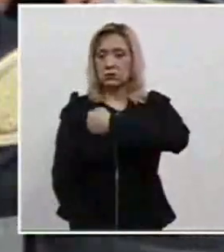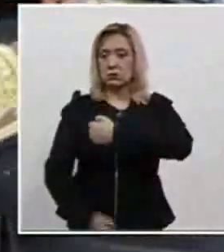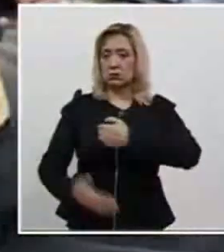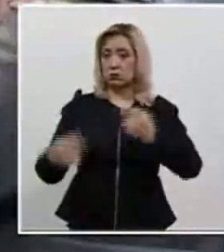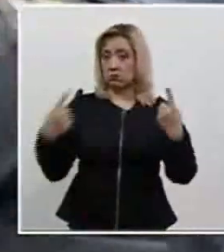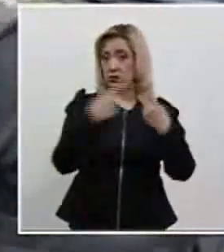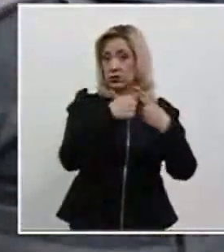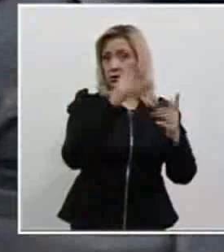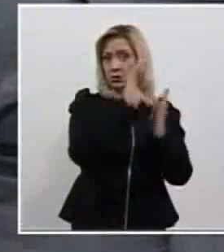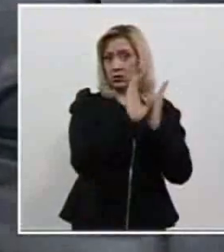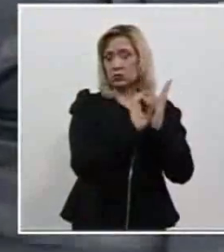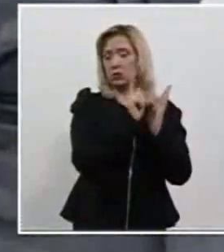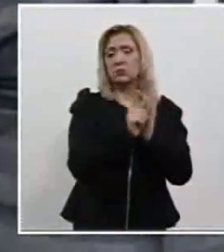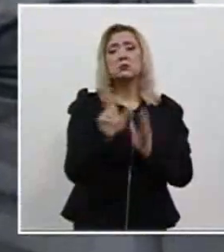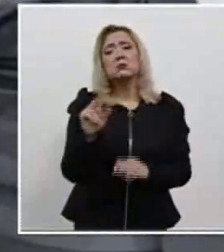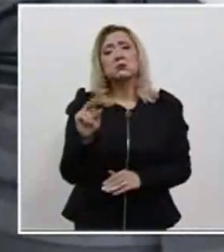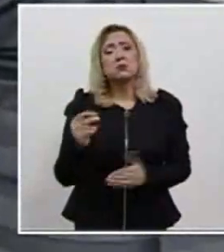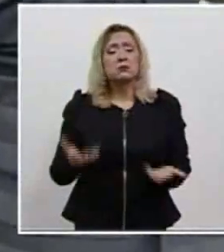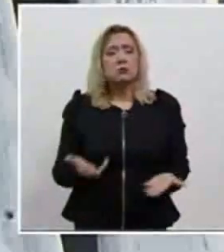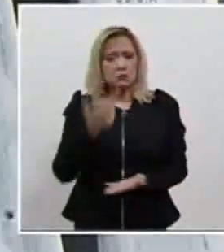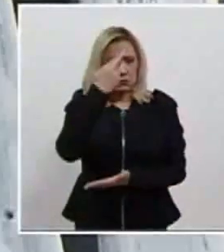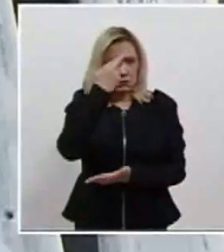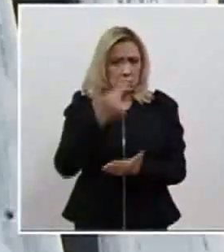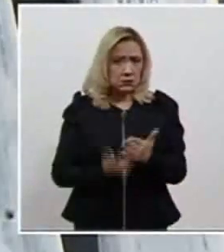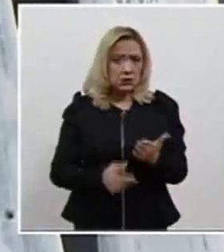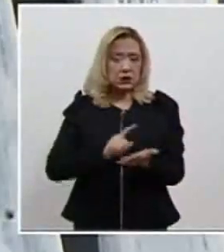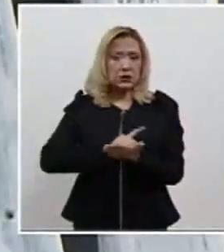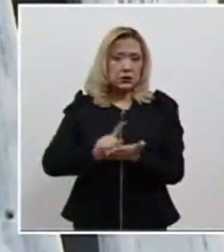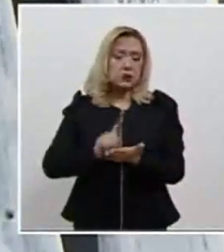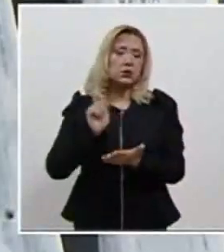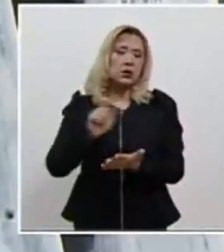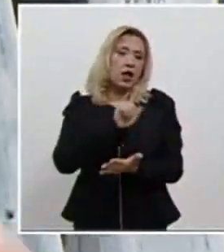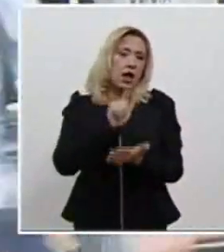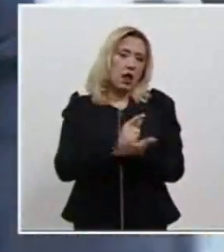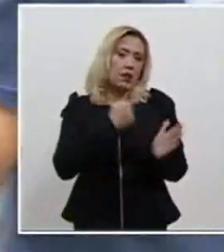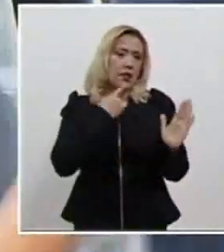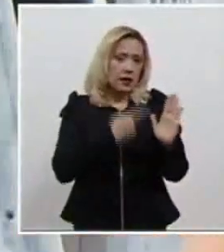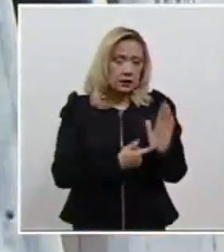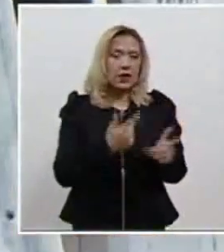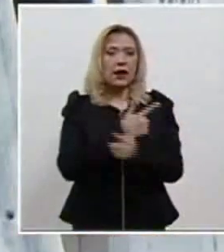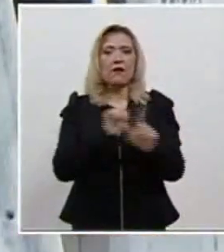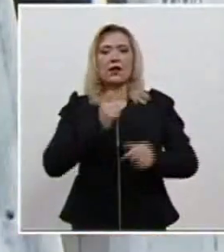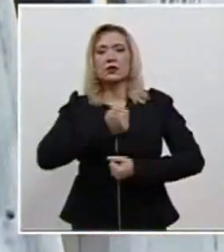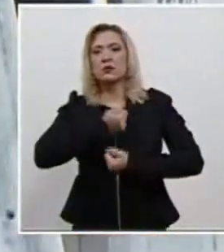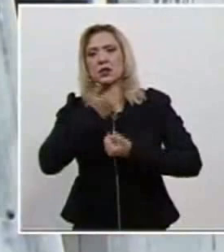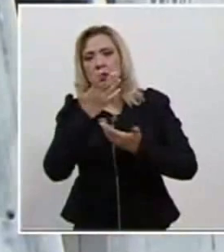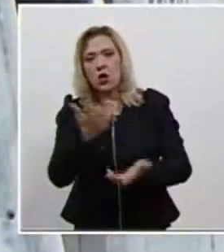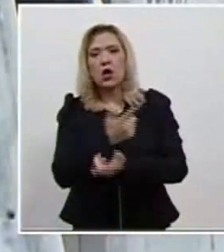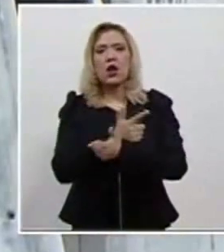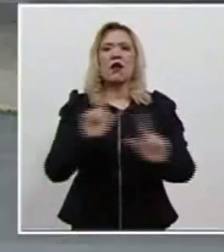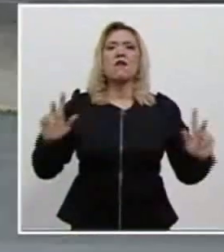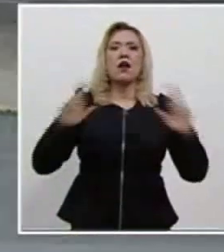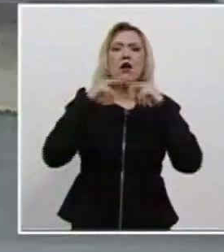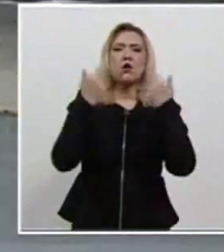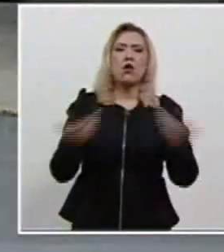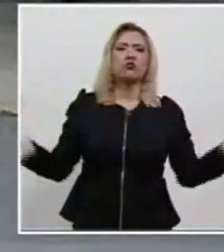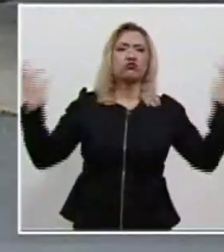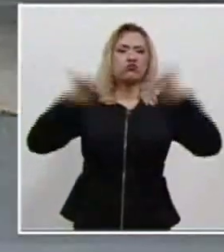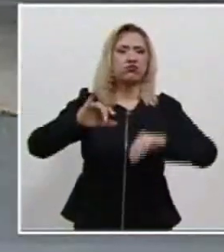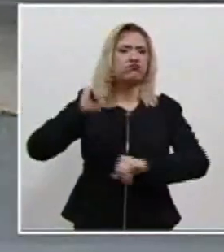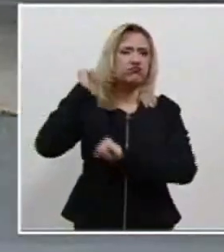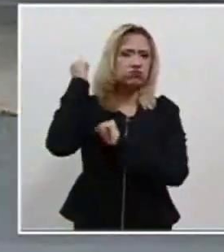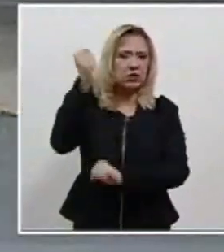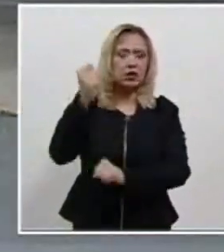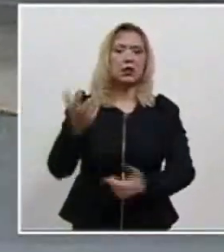En consecuencia, no transgreden los derechos de seguridad jurídica, libertad de expresión, libertad de reunión ni el principio de